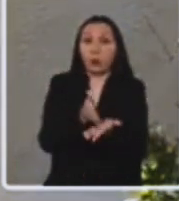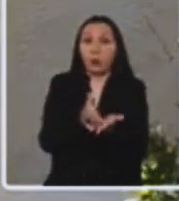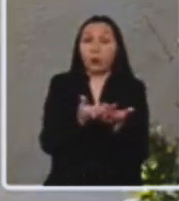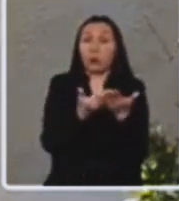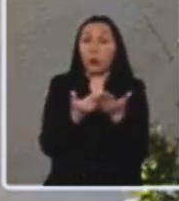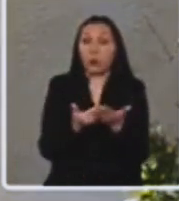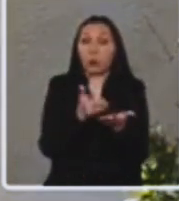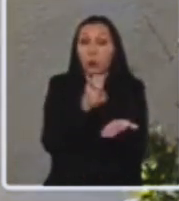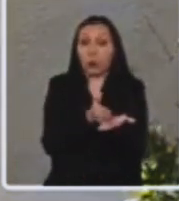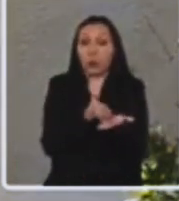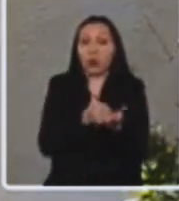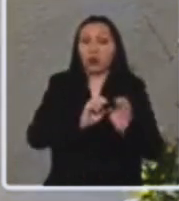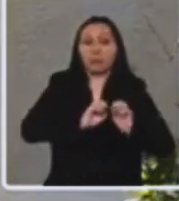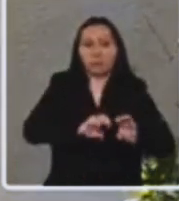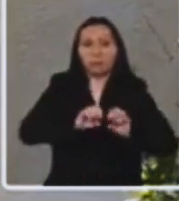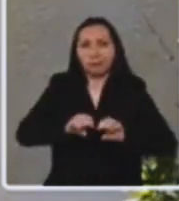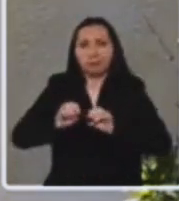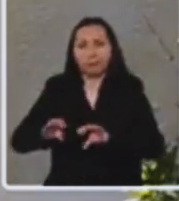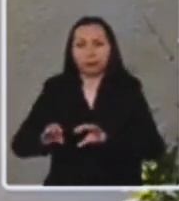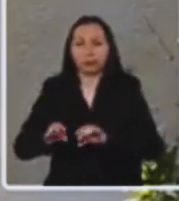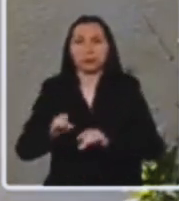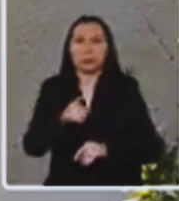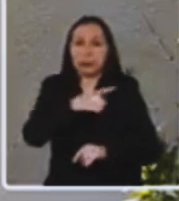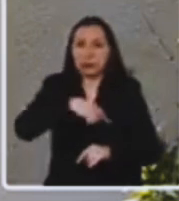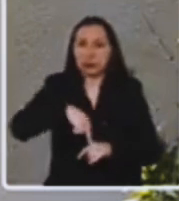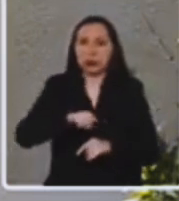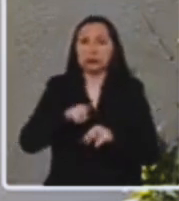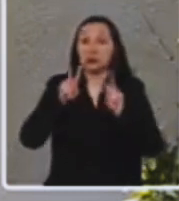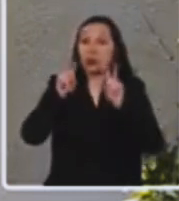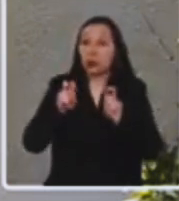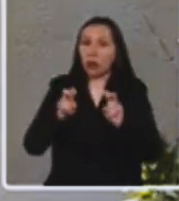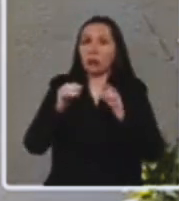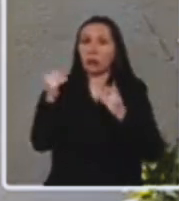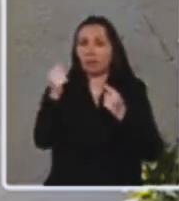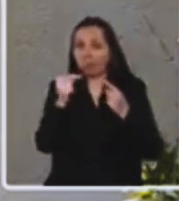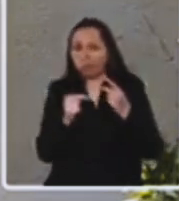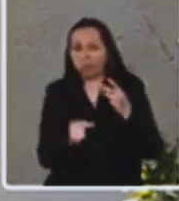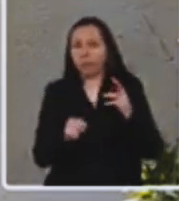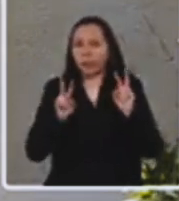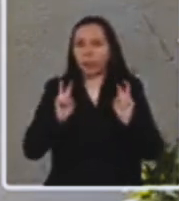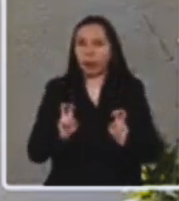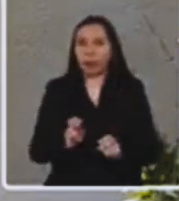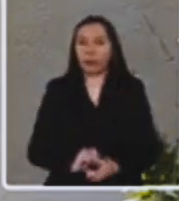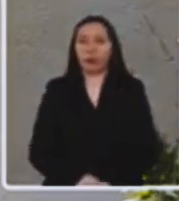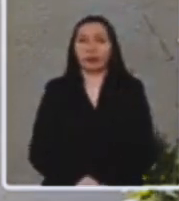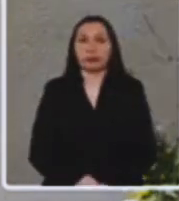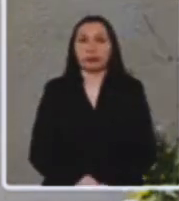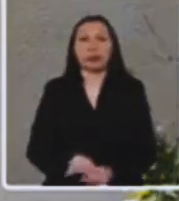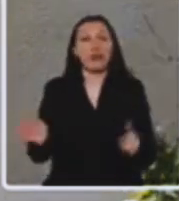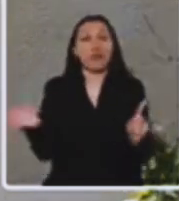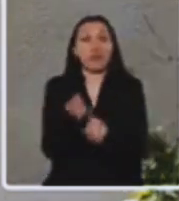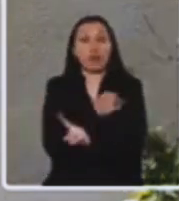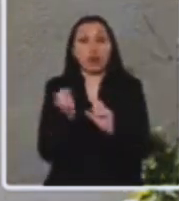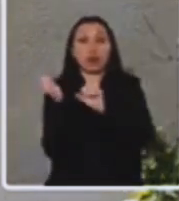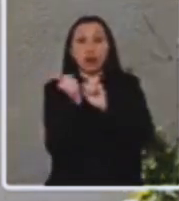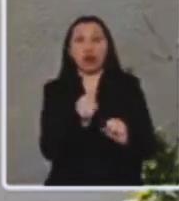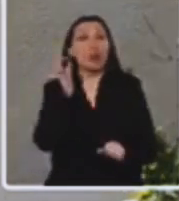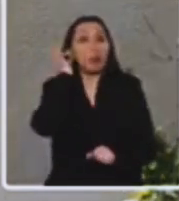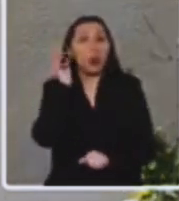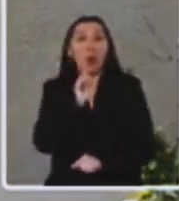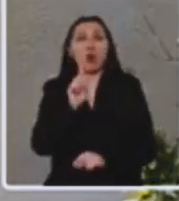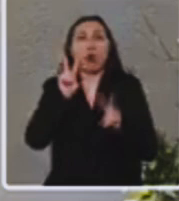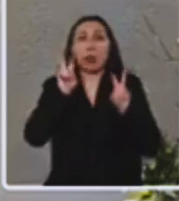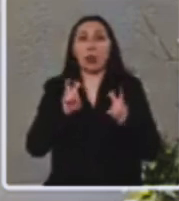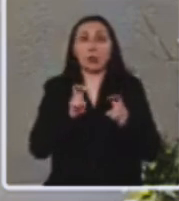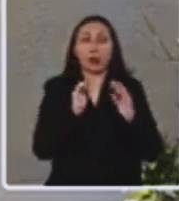escuelas que enseñan respecto a estos temas, porque la violencia contra las mujeres no es un